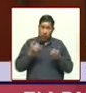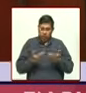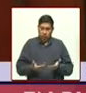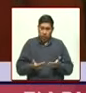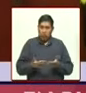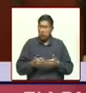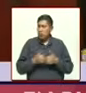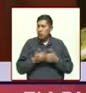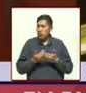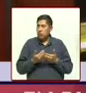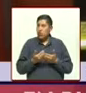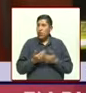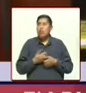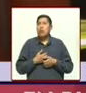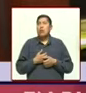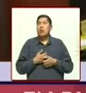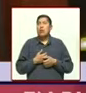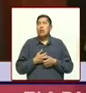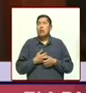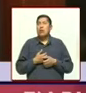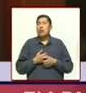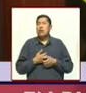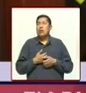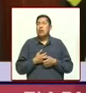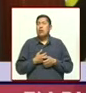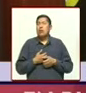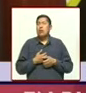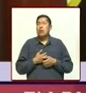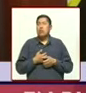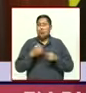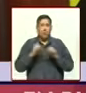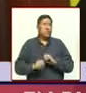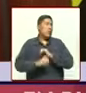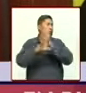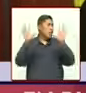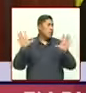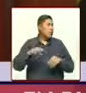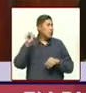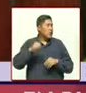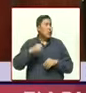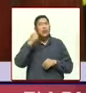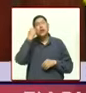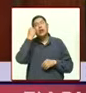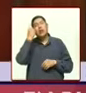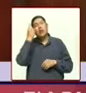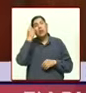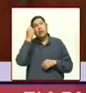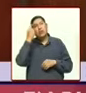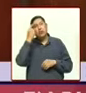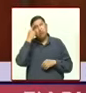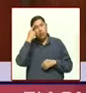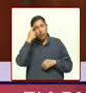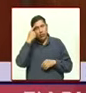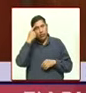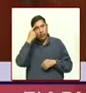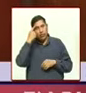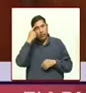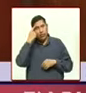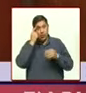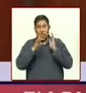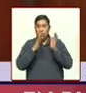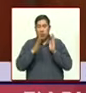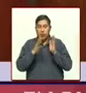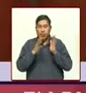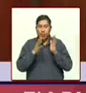haya estado acá en algún tiempo, como usted dice, son 4 o 5 meses. Claro, sí, tengo entendido, justamente de ese tema estábamos